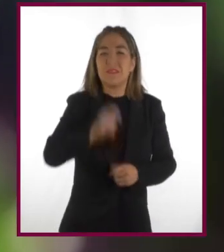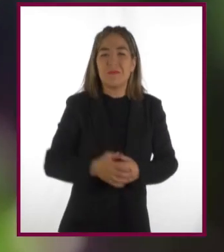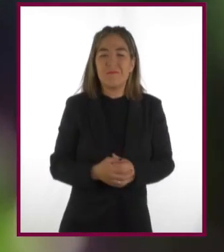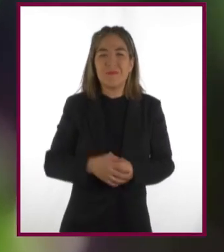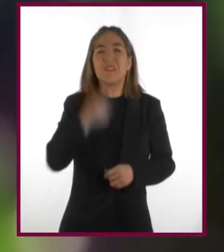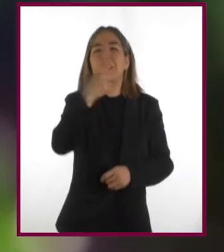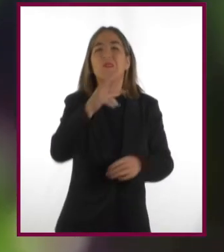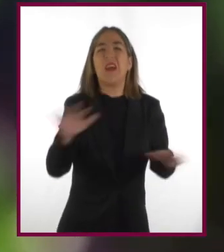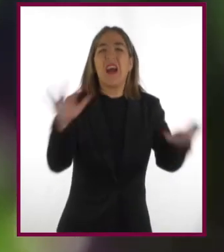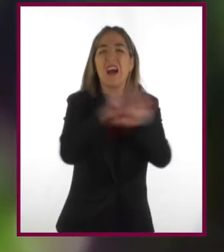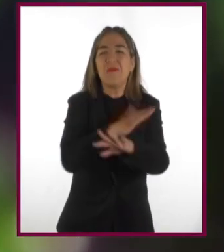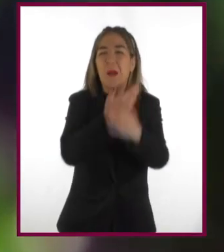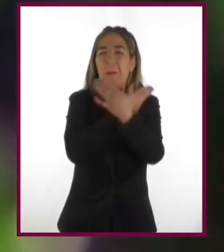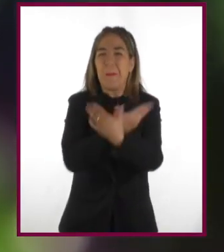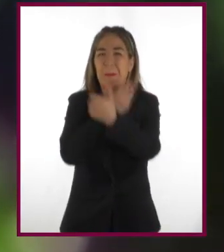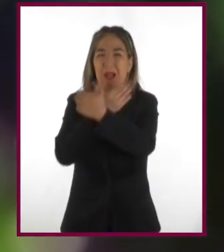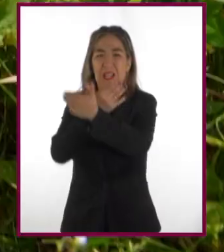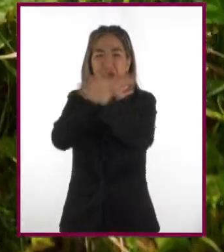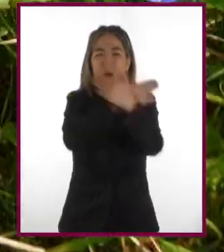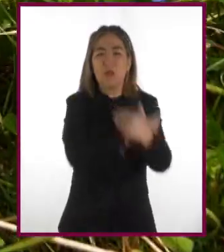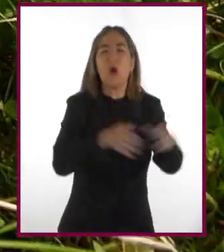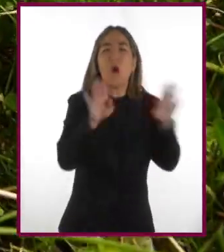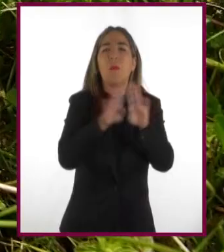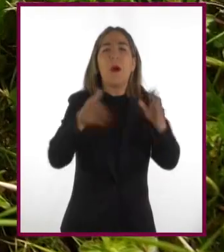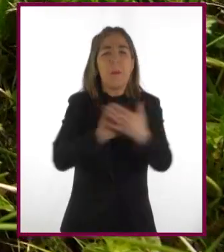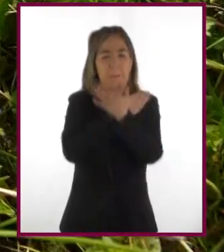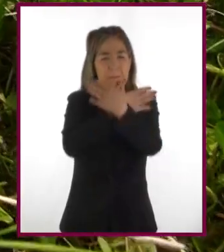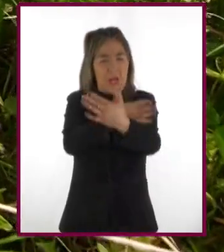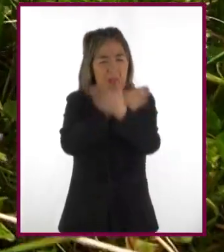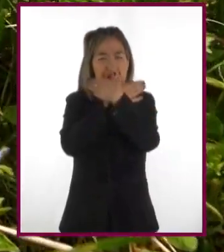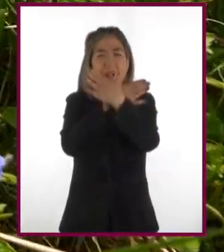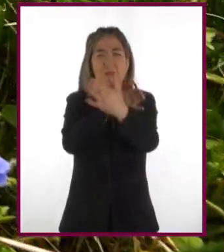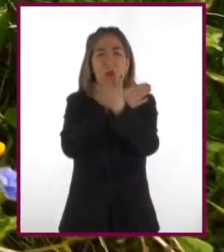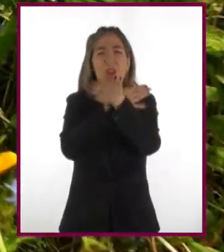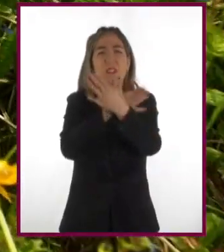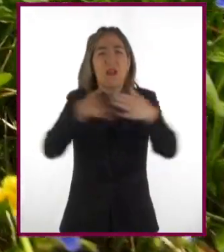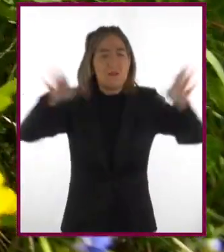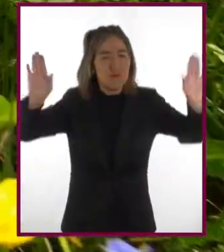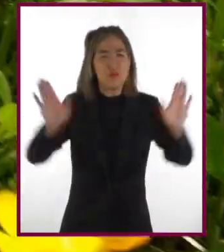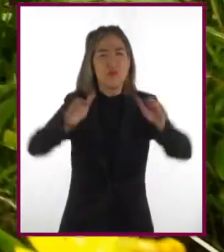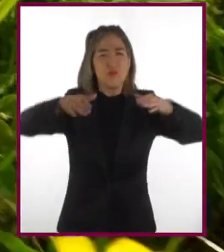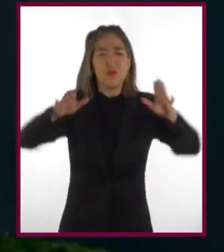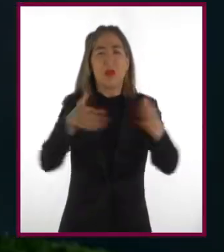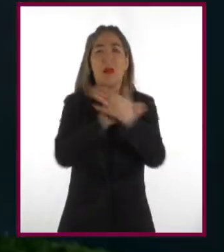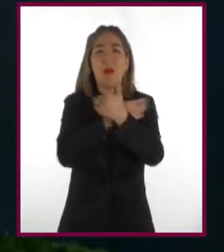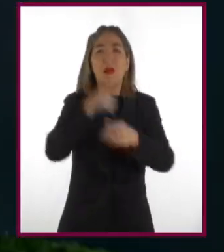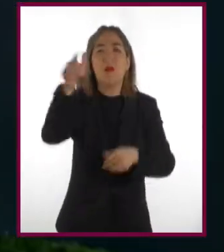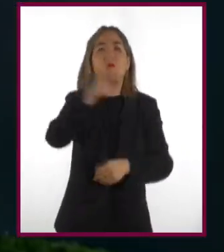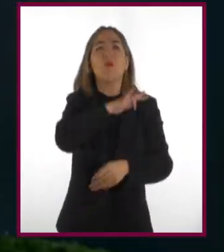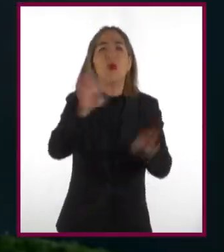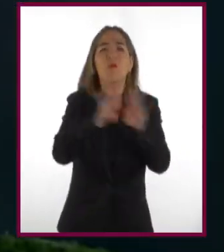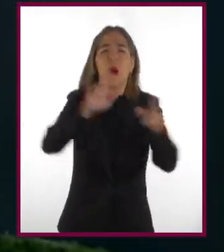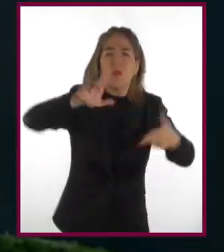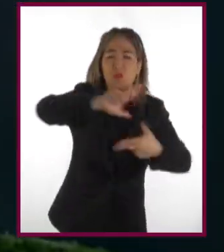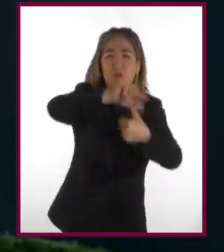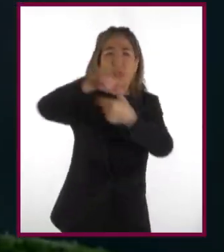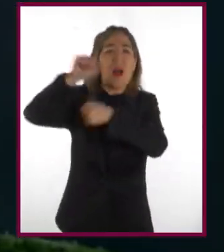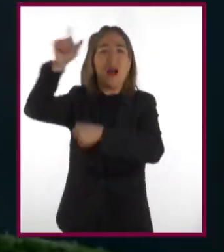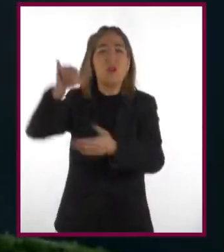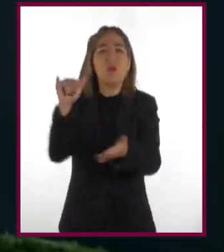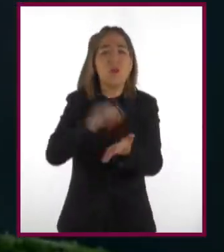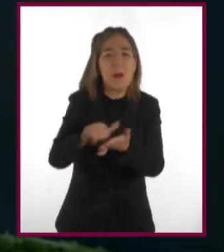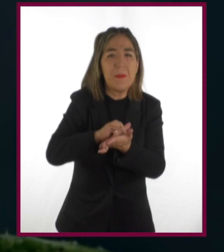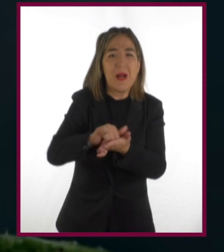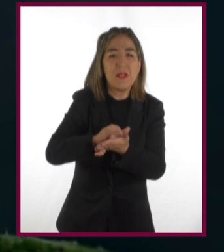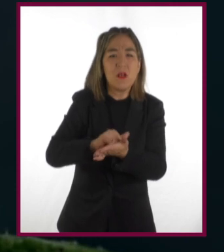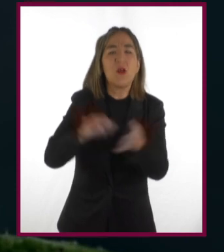el efecto mariposa. La idea de que el aleteo de una mariposa en Japón puede provocar una tormenta en Nueva York, y dio origen a